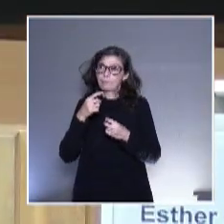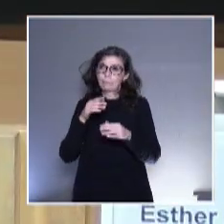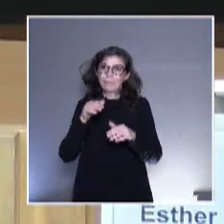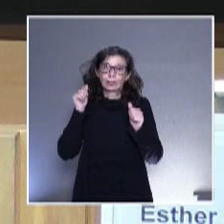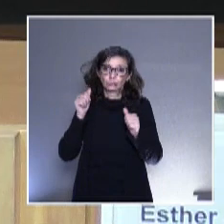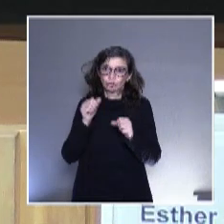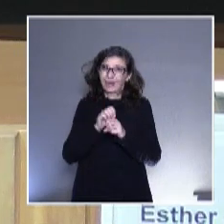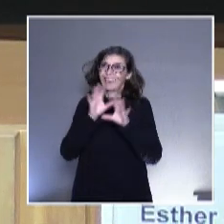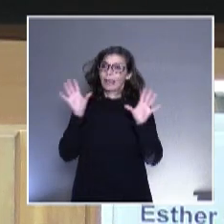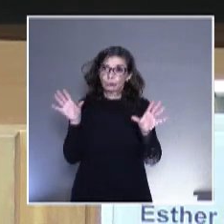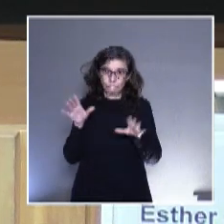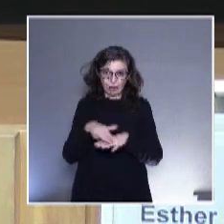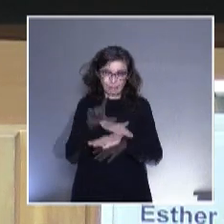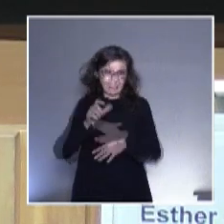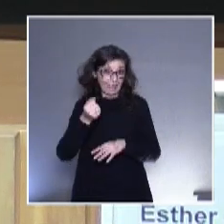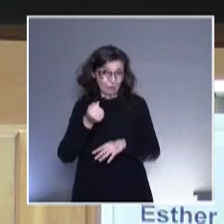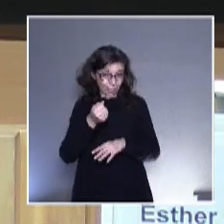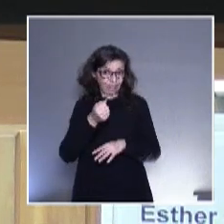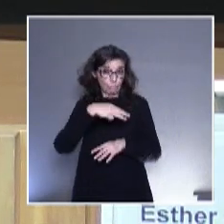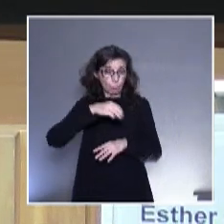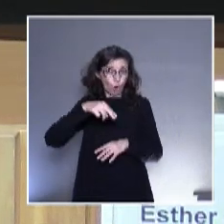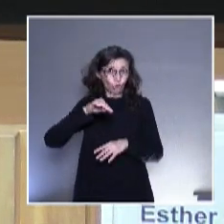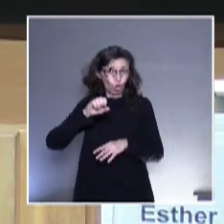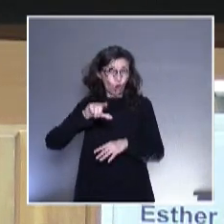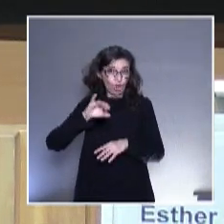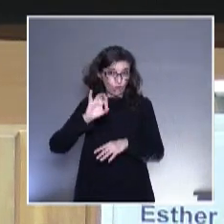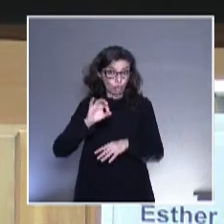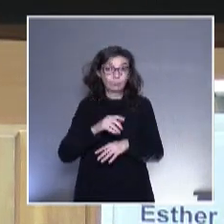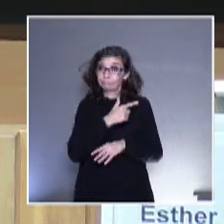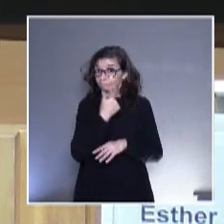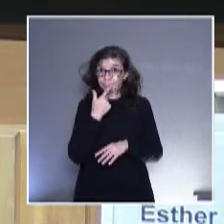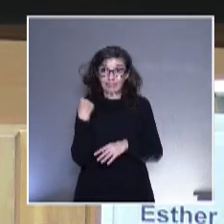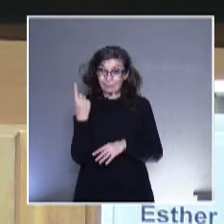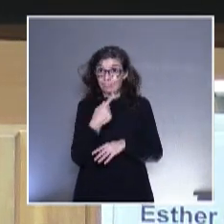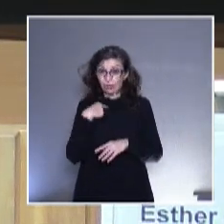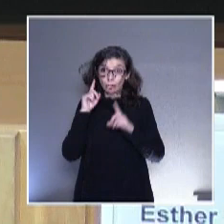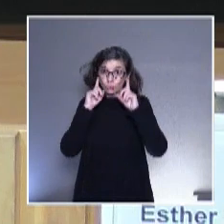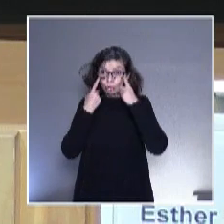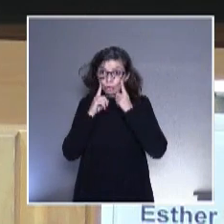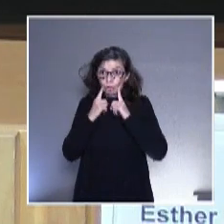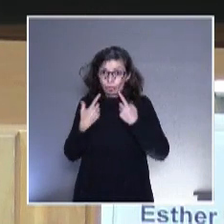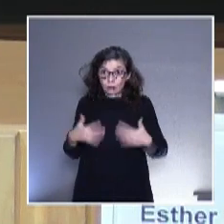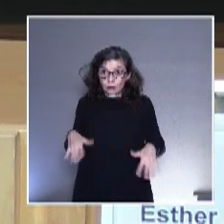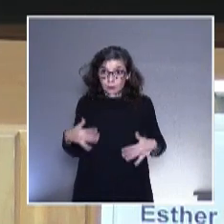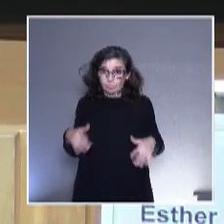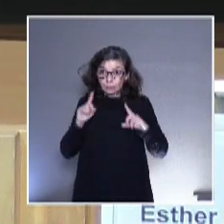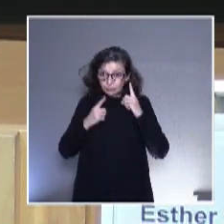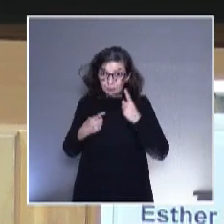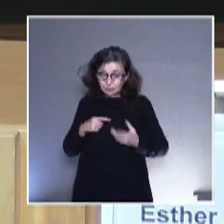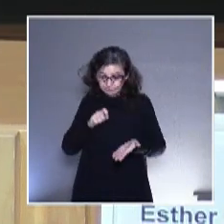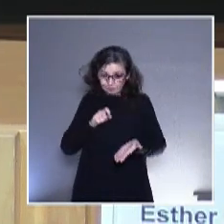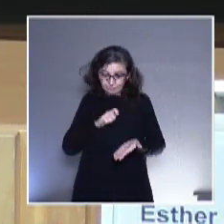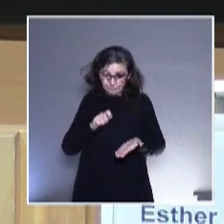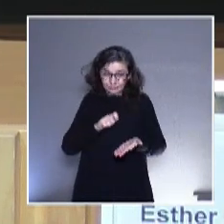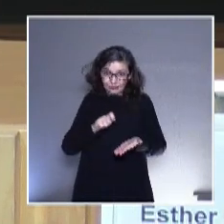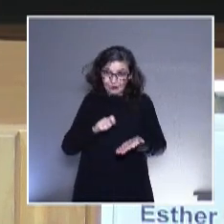al lenguaje administrativo claro todos somos conscientes de ellos los sudores fríos que nos entran a la hora de rellenar el